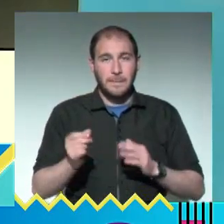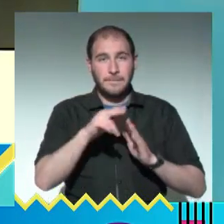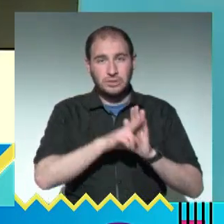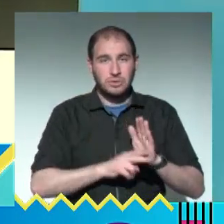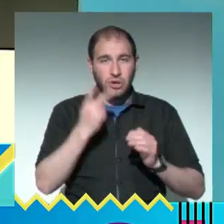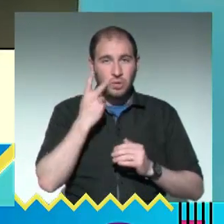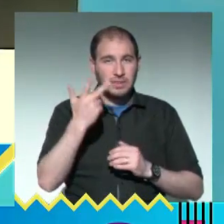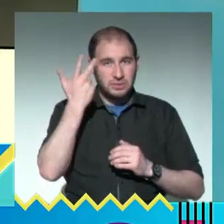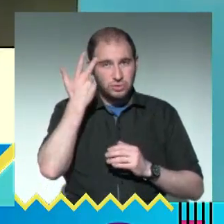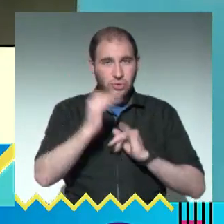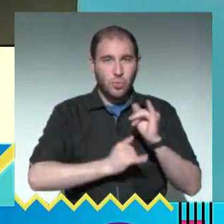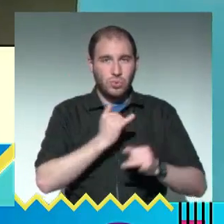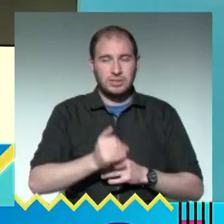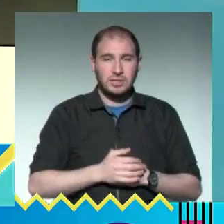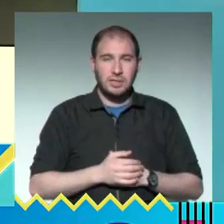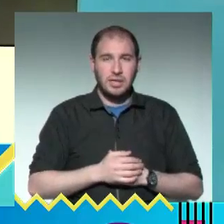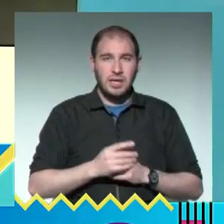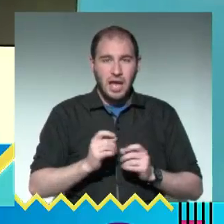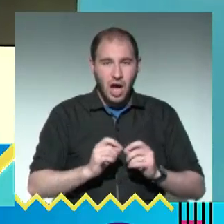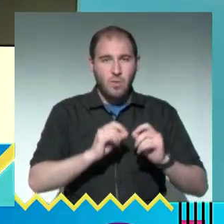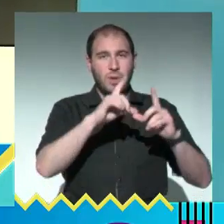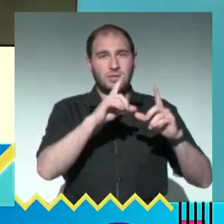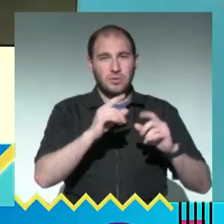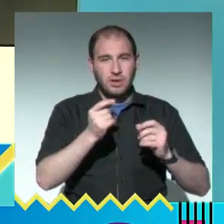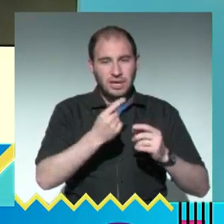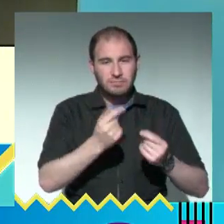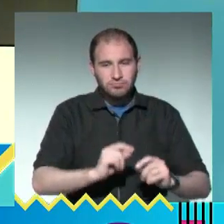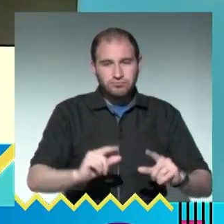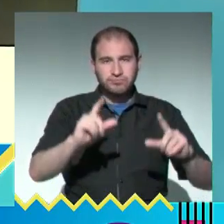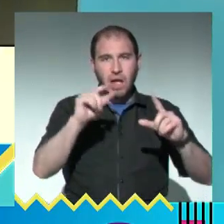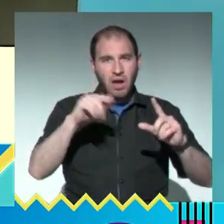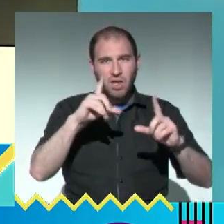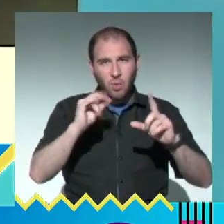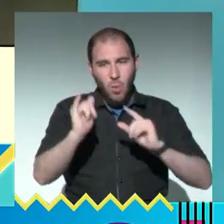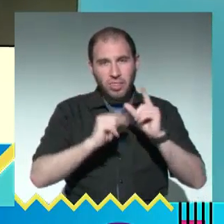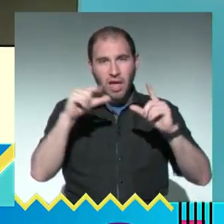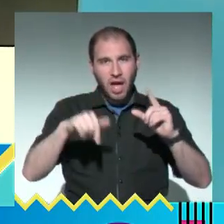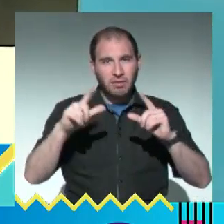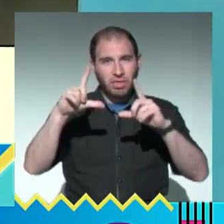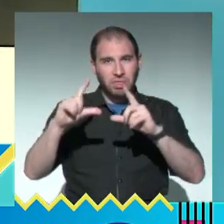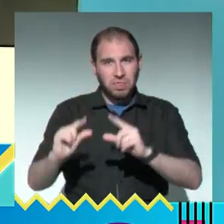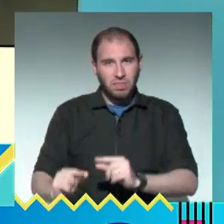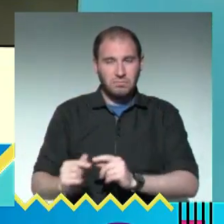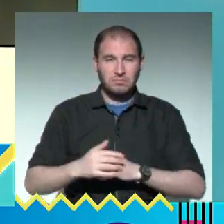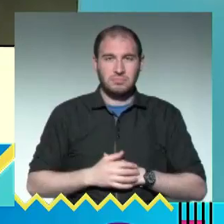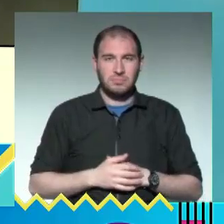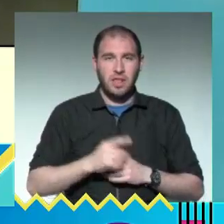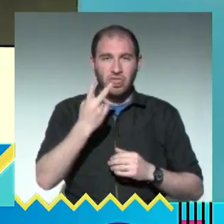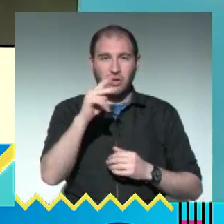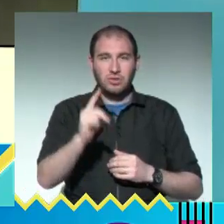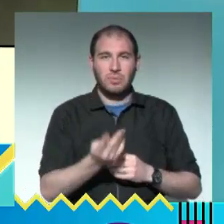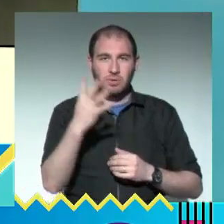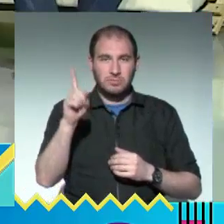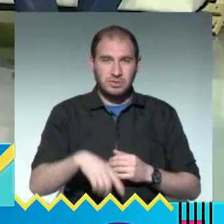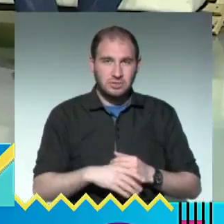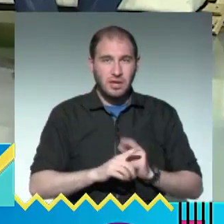presupuesto del 2018 se hablaba de una suba, ¿no? Del crecimiento, y ya estamos hablando de que este momento estamos a la baja, ¿sí? De un